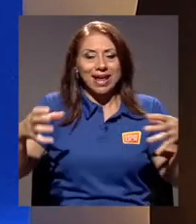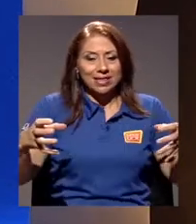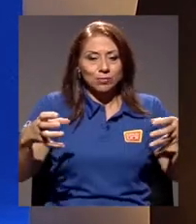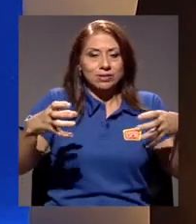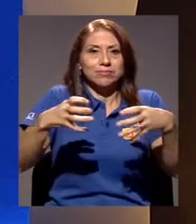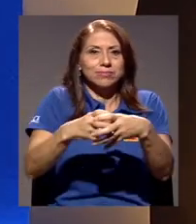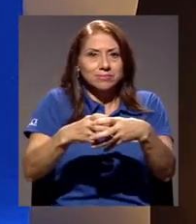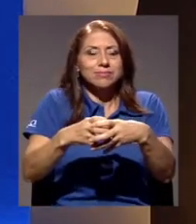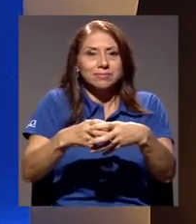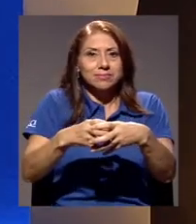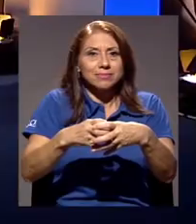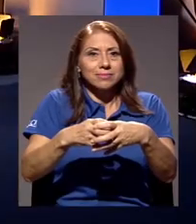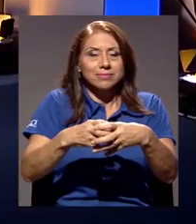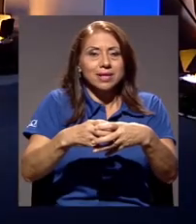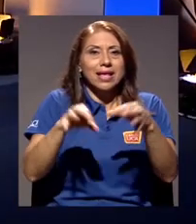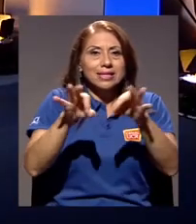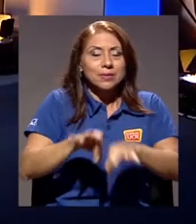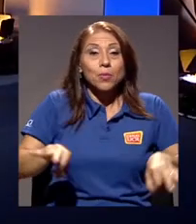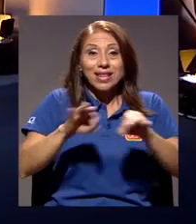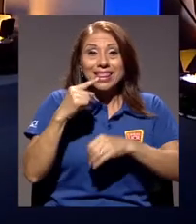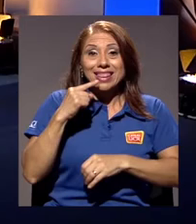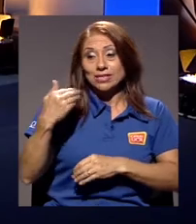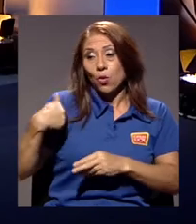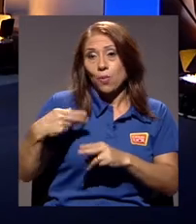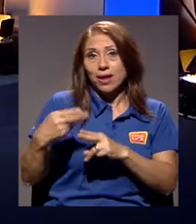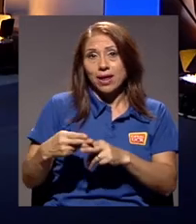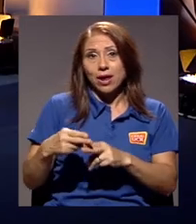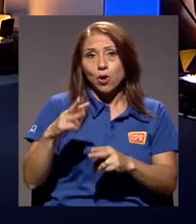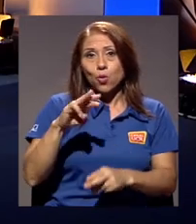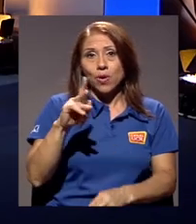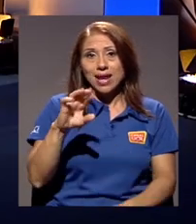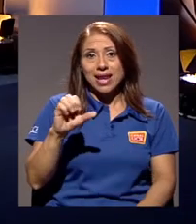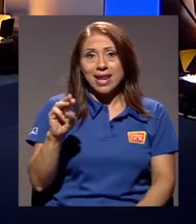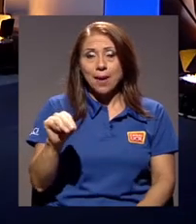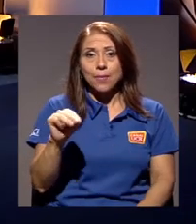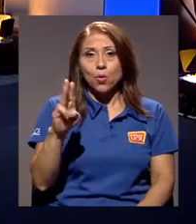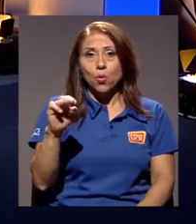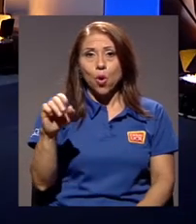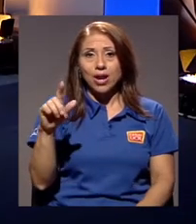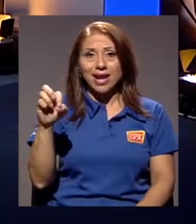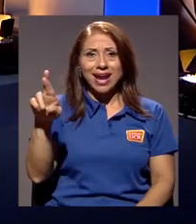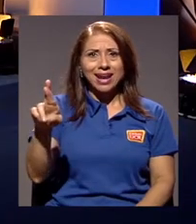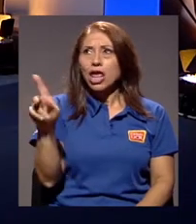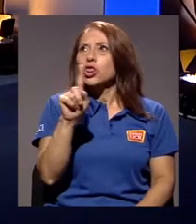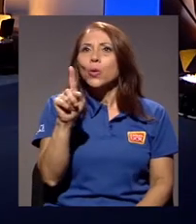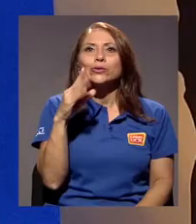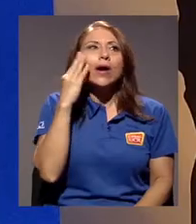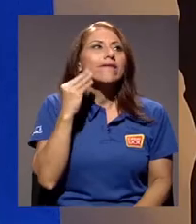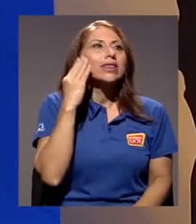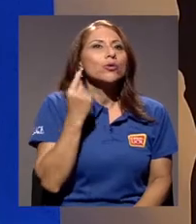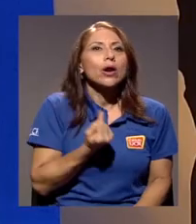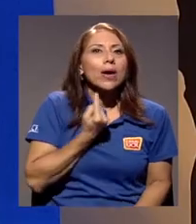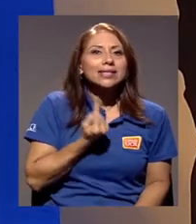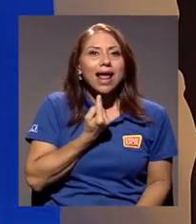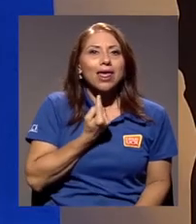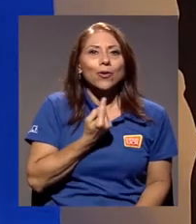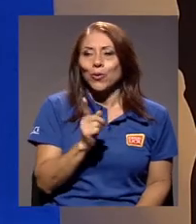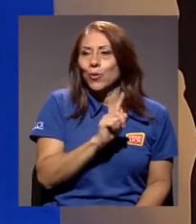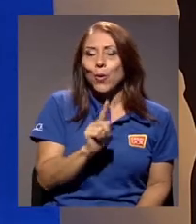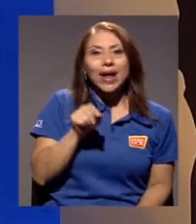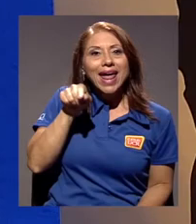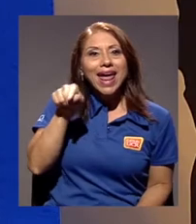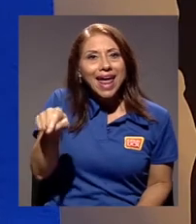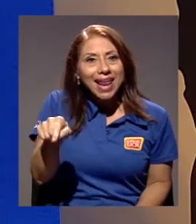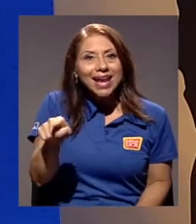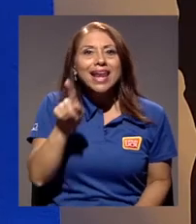hacerlo juntos vale decir que william walker no es un aventurero aislado sino que es una expresión